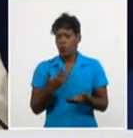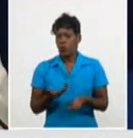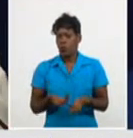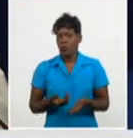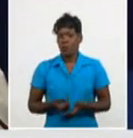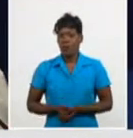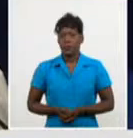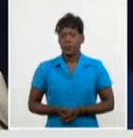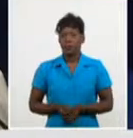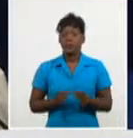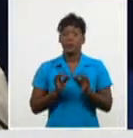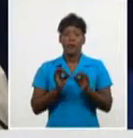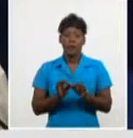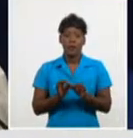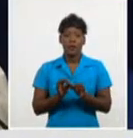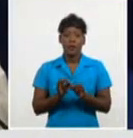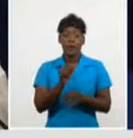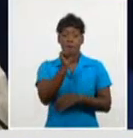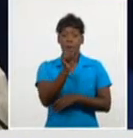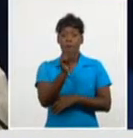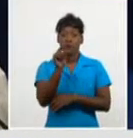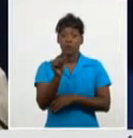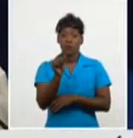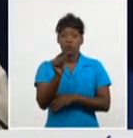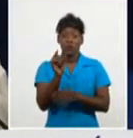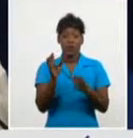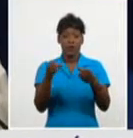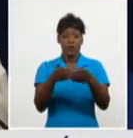con respecto a los casos sospechosos,